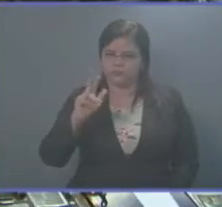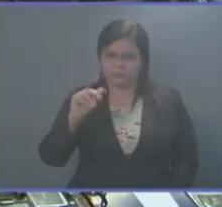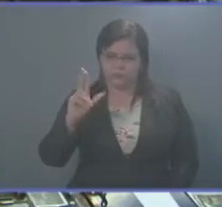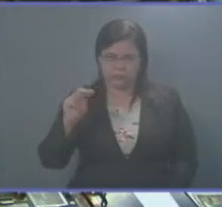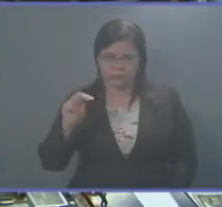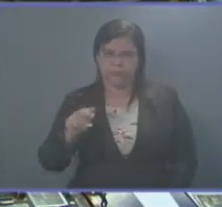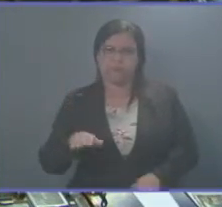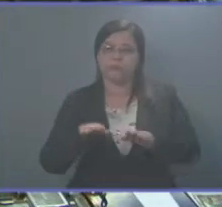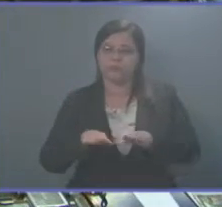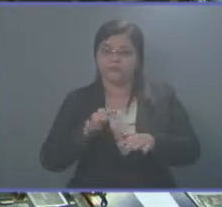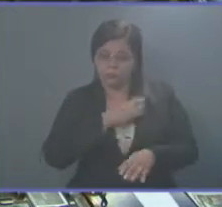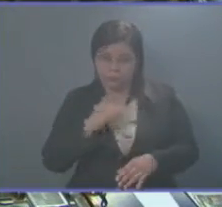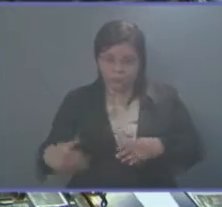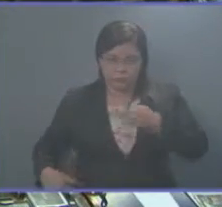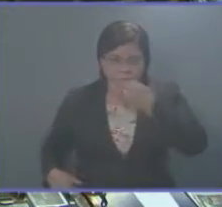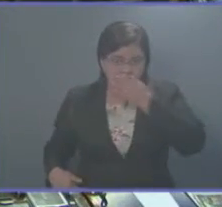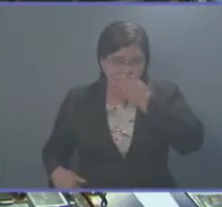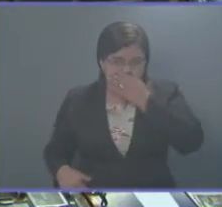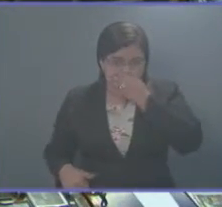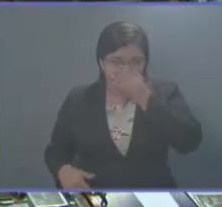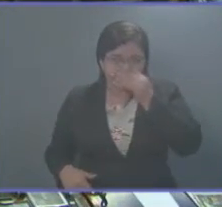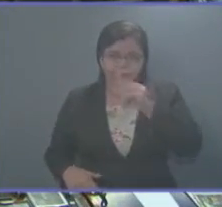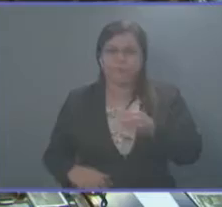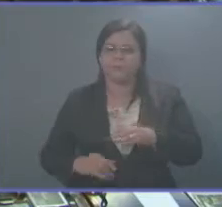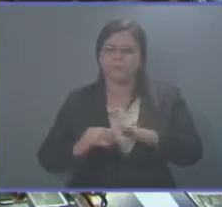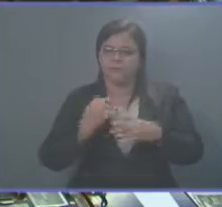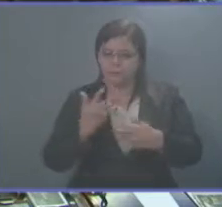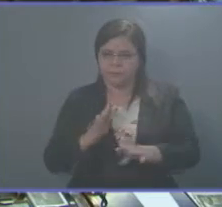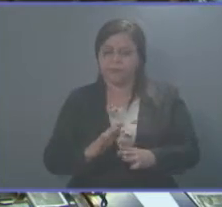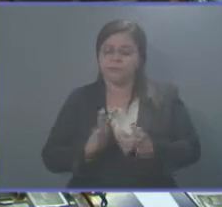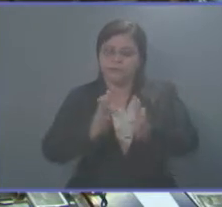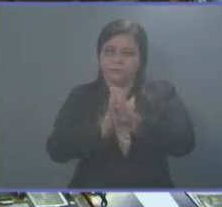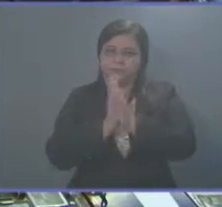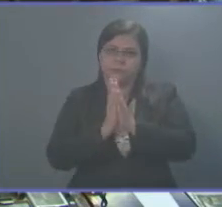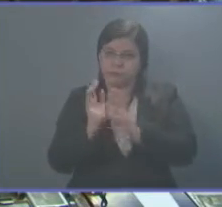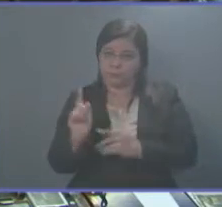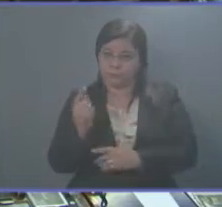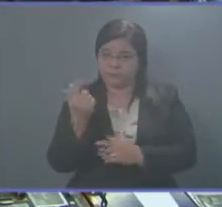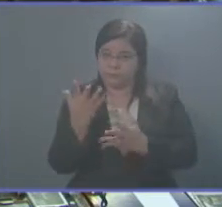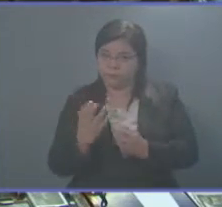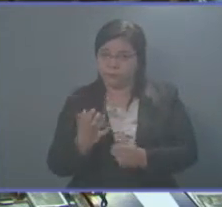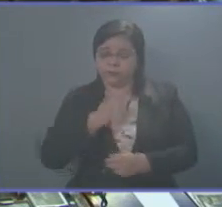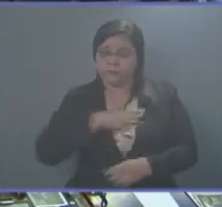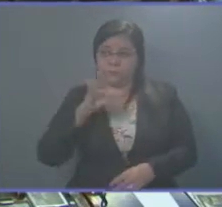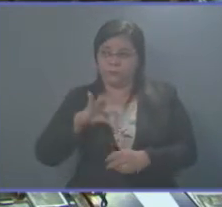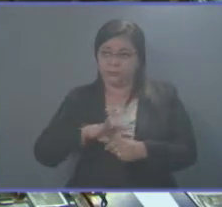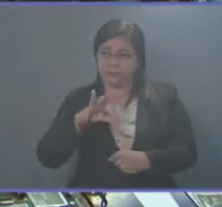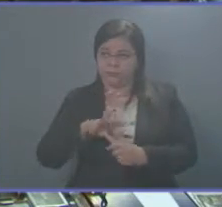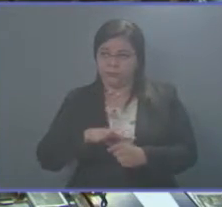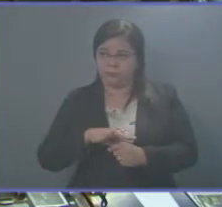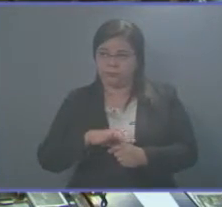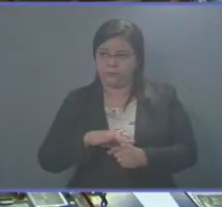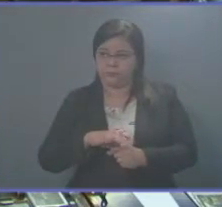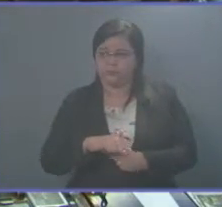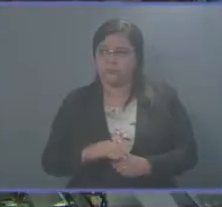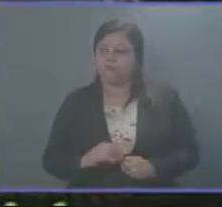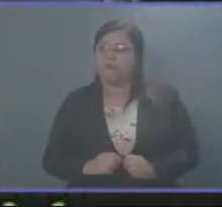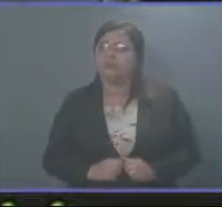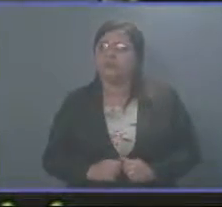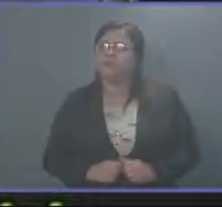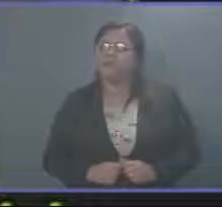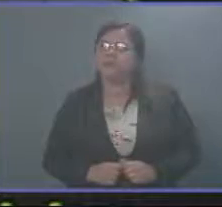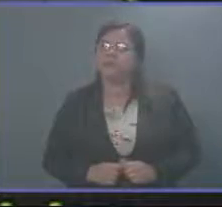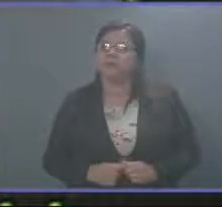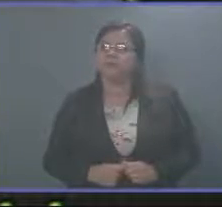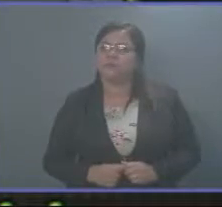Gracias, señor presidente. Primero, solicito se me incorpore con mi voto en este